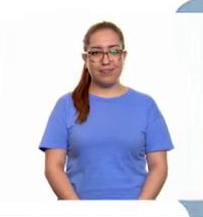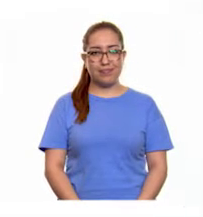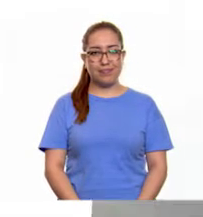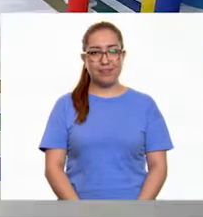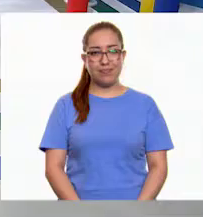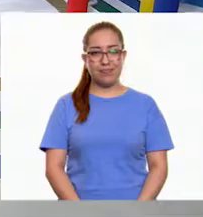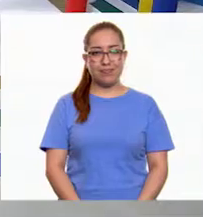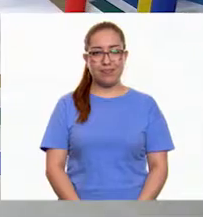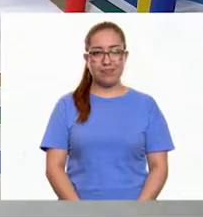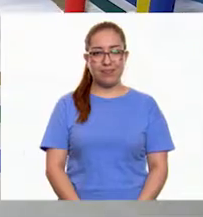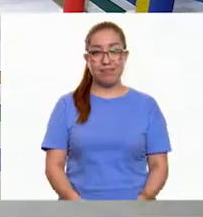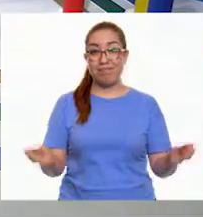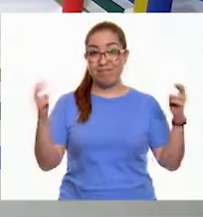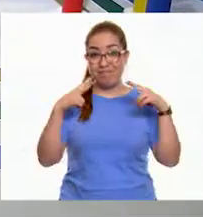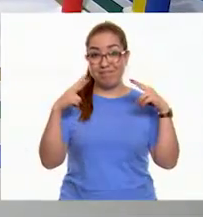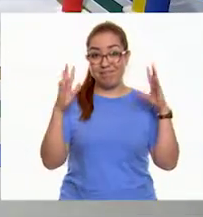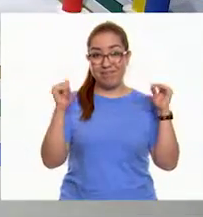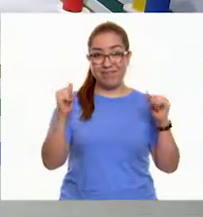aprendeencasa.sep.gov.mx. ¡Nos vemos!